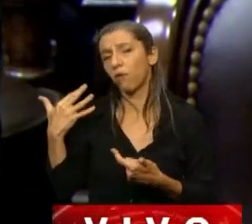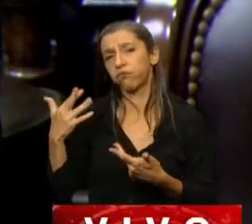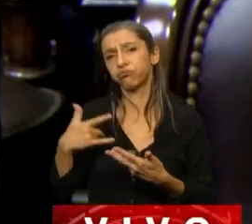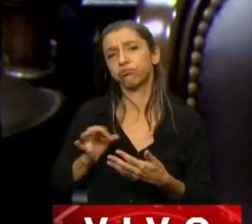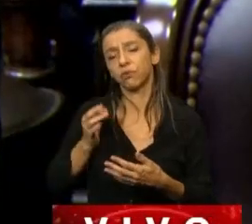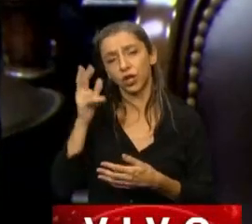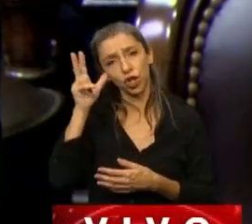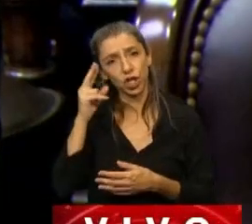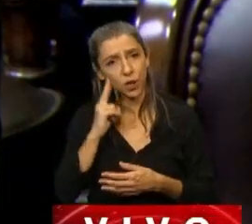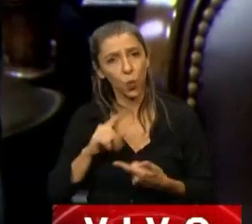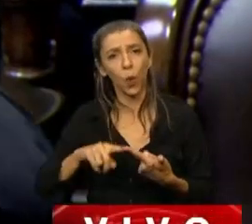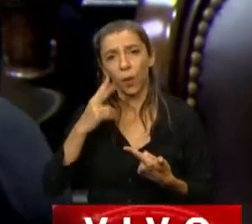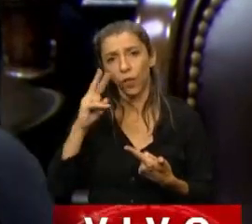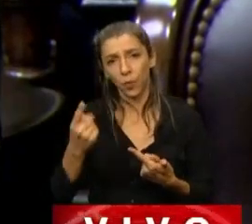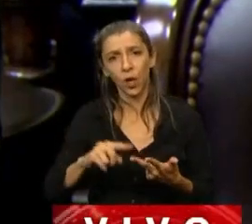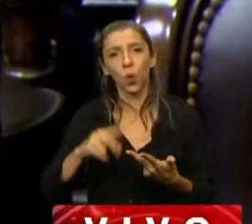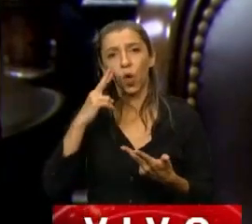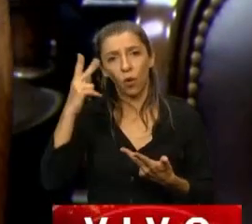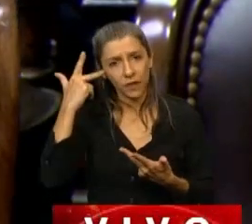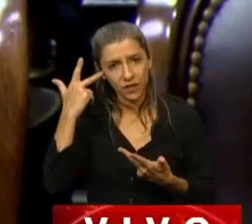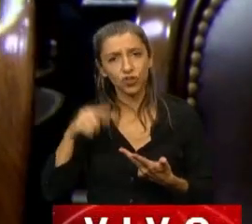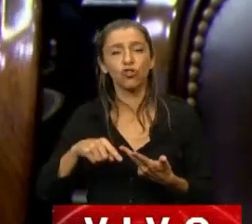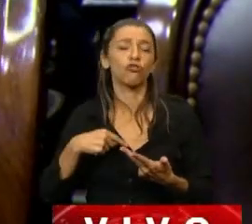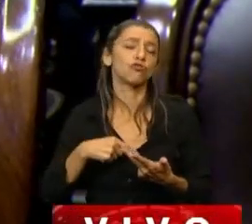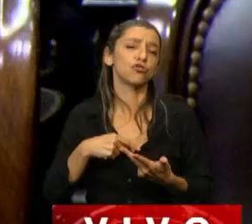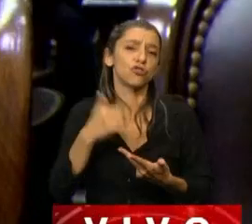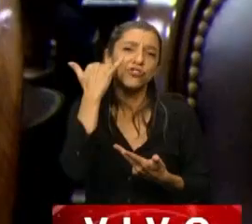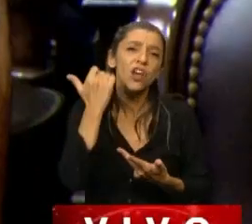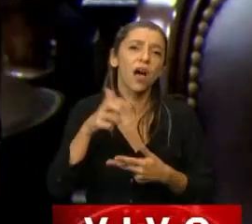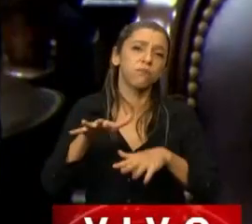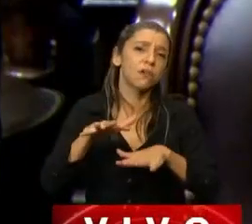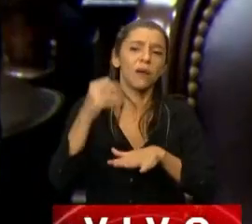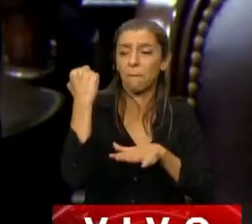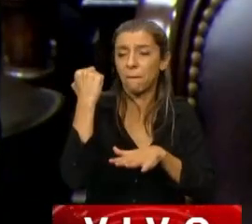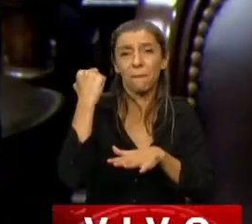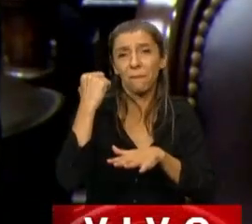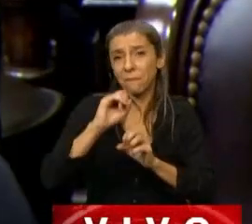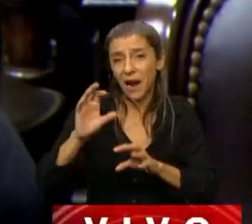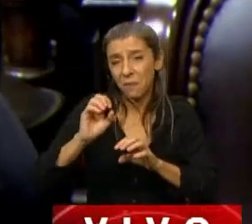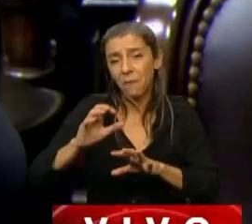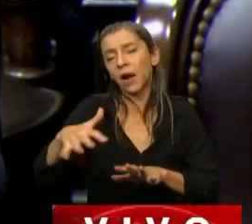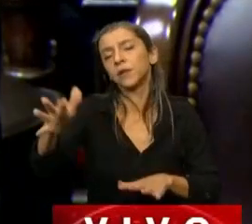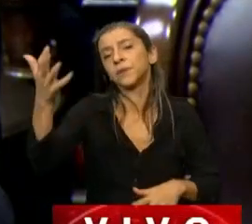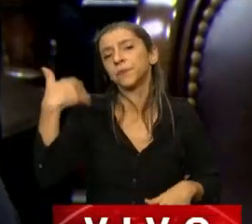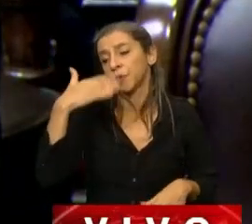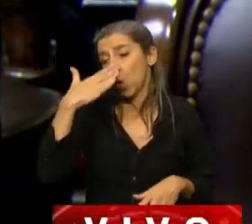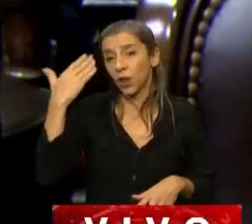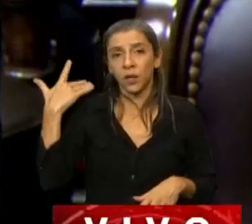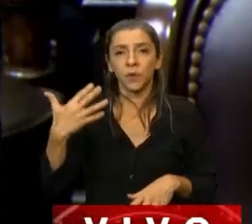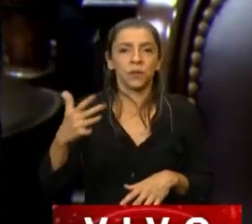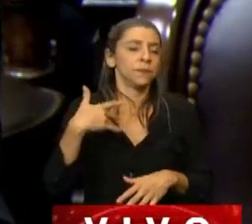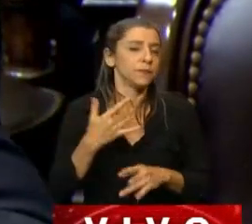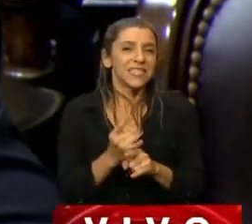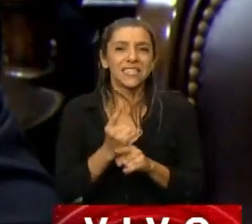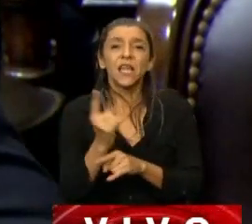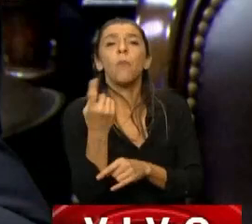89, 2001, 2018, todas las grandes crisis económicas de las últimas décadas fueron el desenlace de un proceso